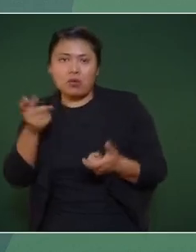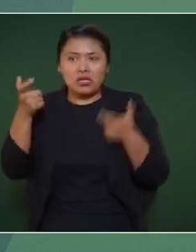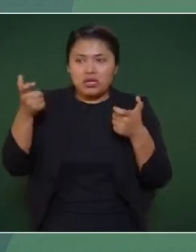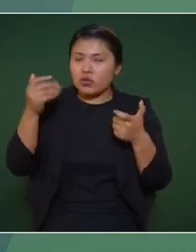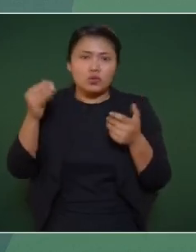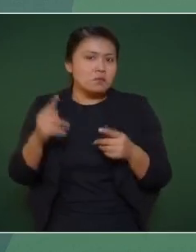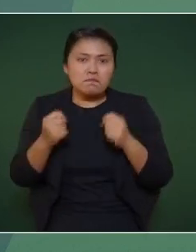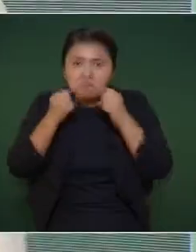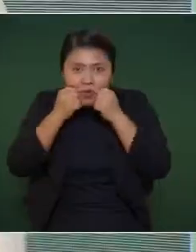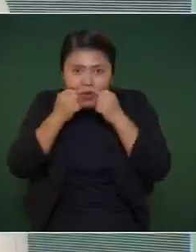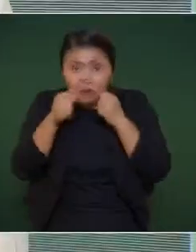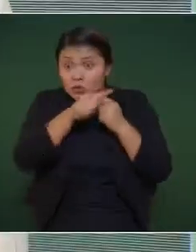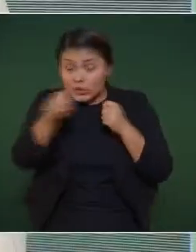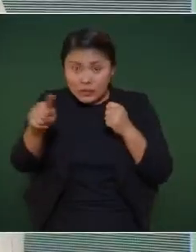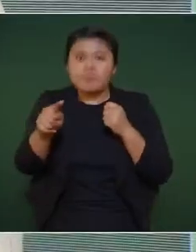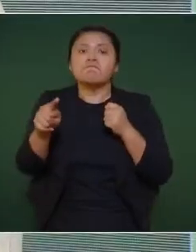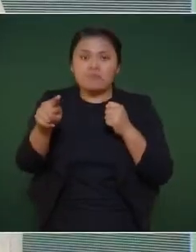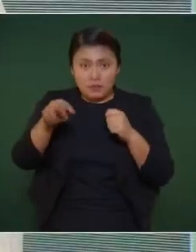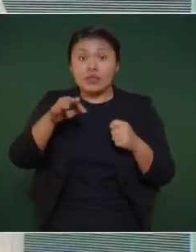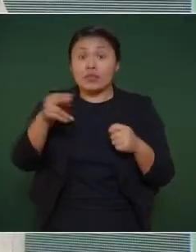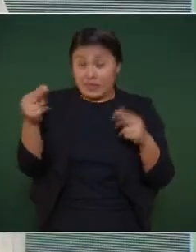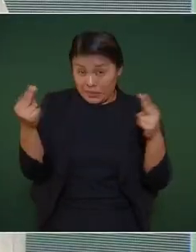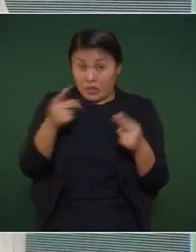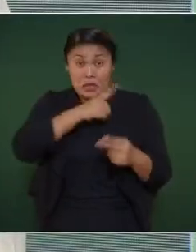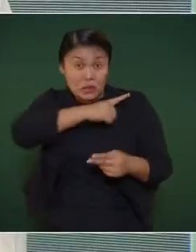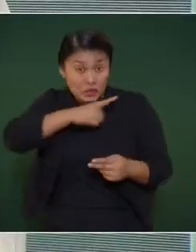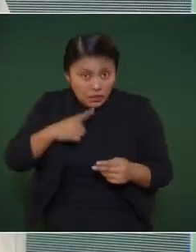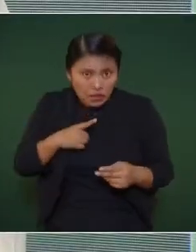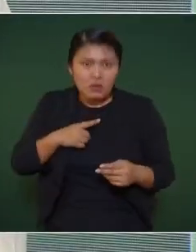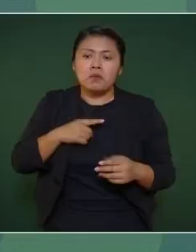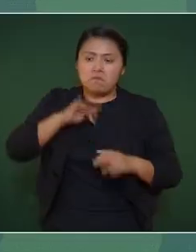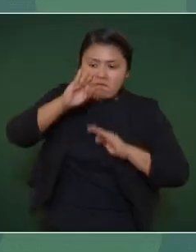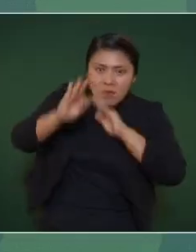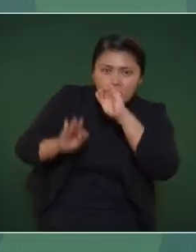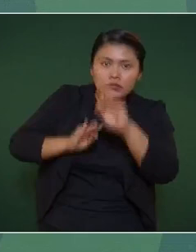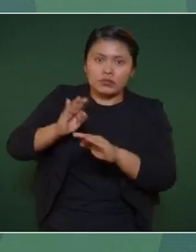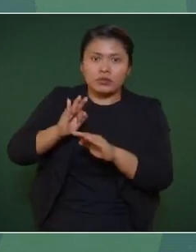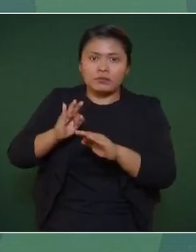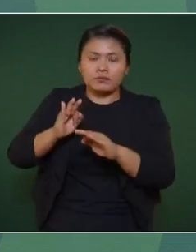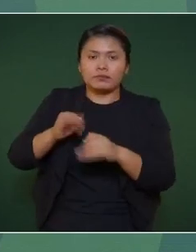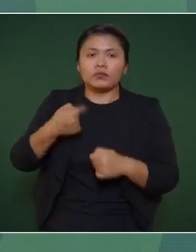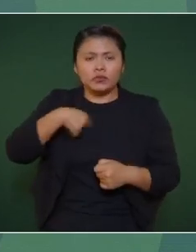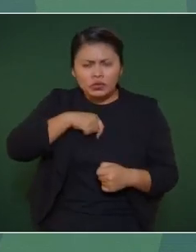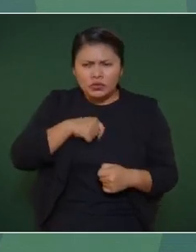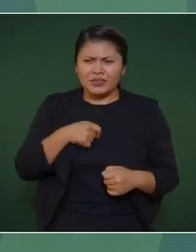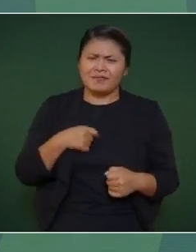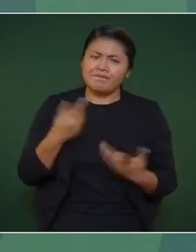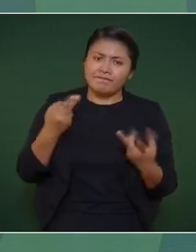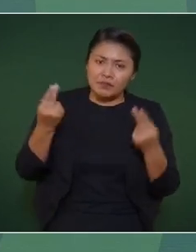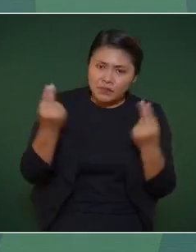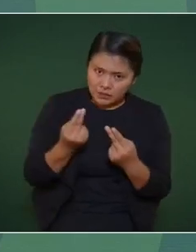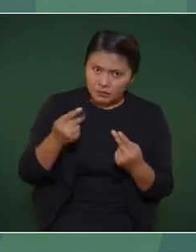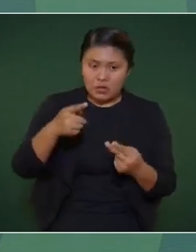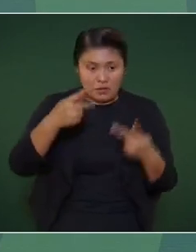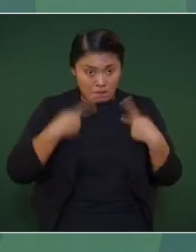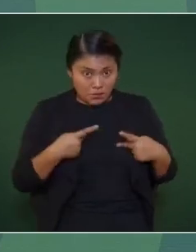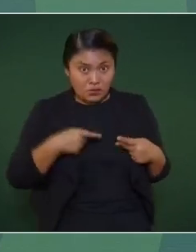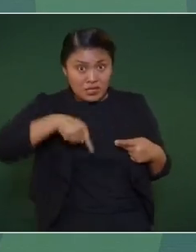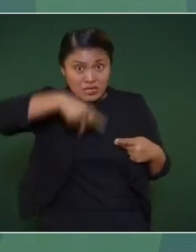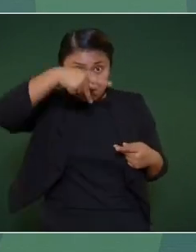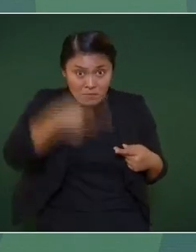el ideal que nos mueve? Queremos la protección, la seguridad del mexicano desde que